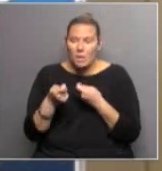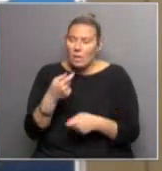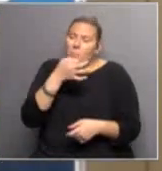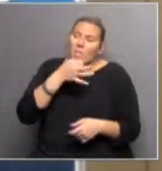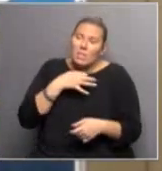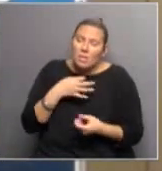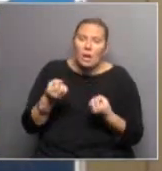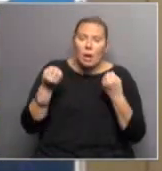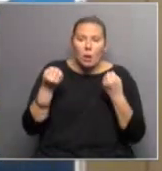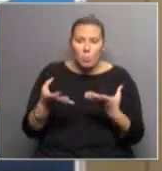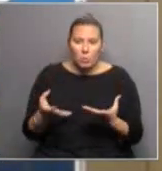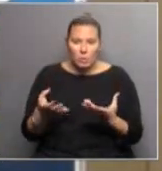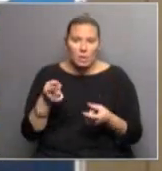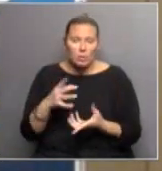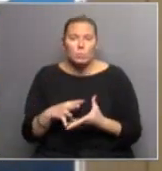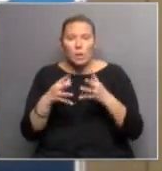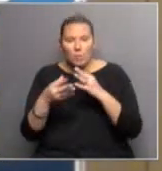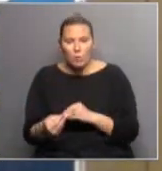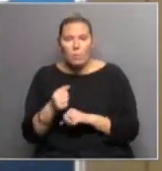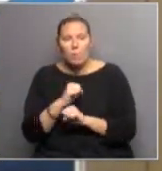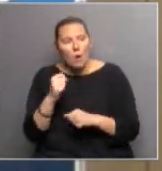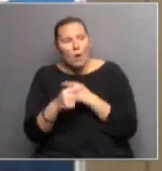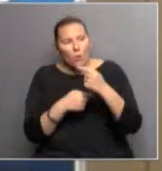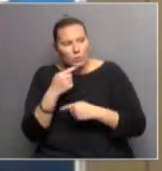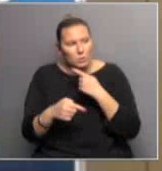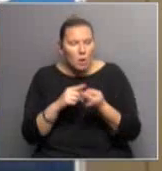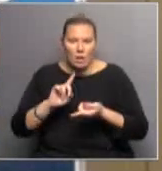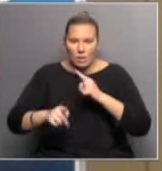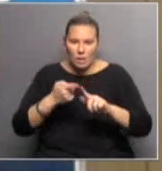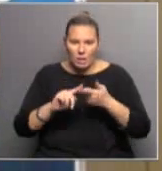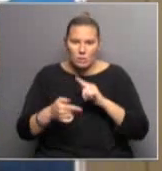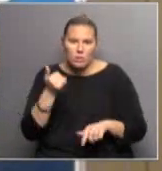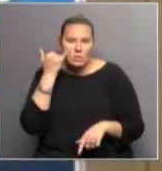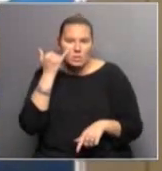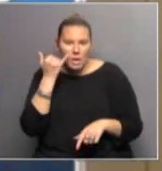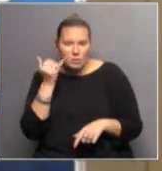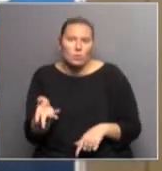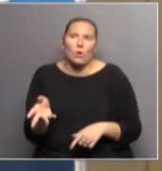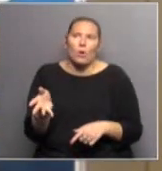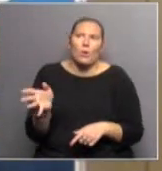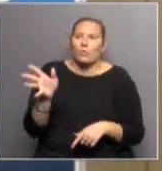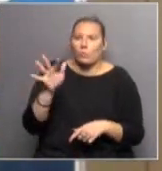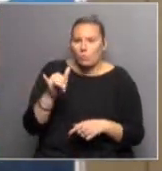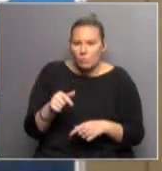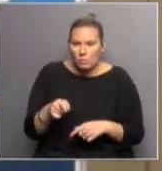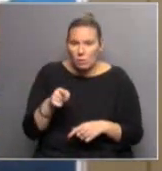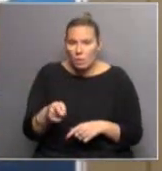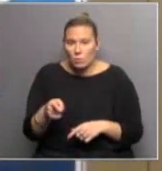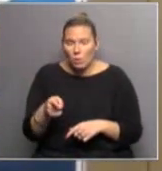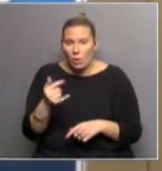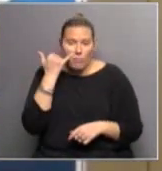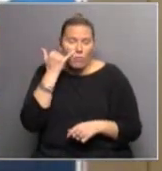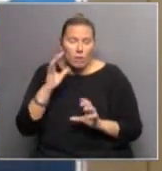porque realmente esto es una manera de poder sostener el vínculo a través del sexo activo cotidiano, ¿sí? Y esto es violencia